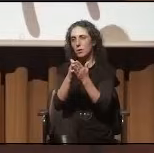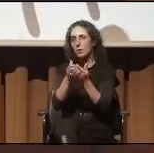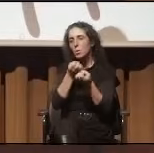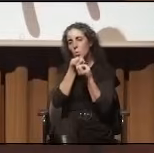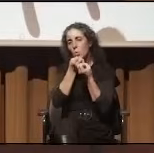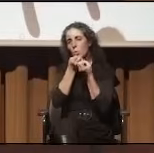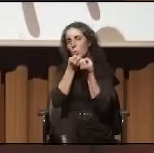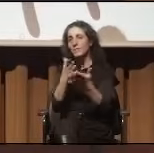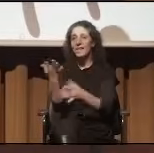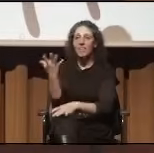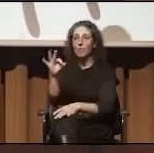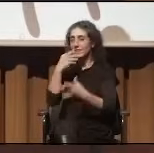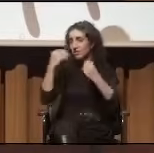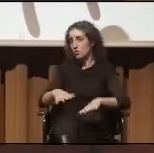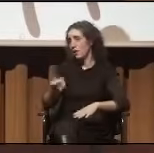historias como la de Fernando.